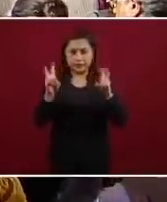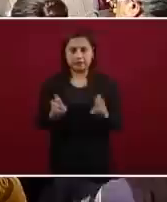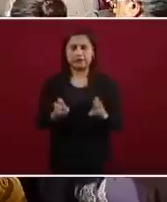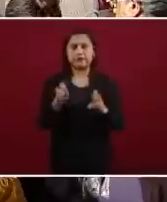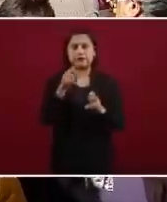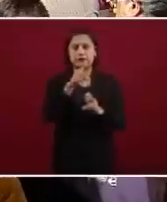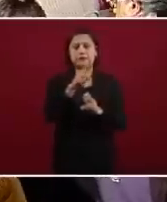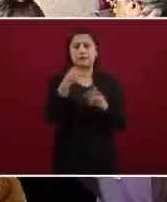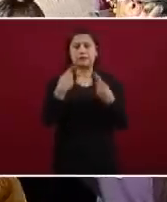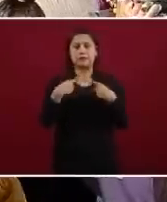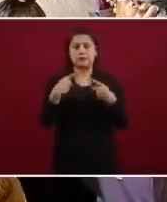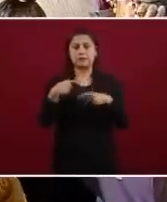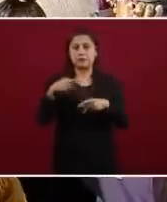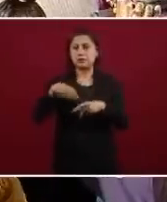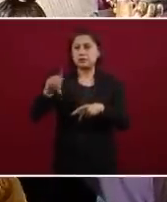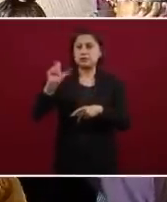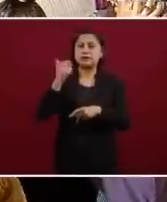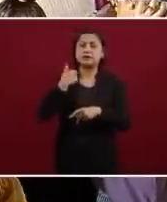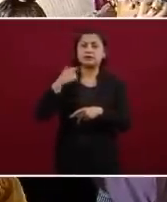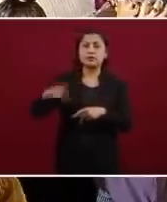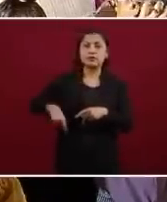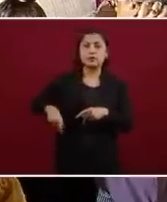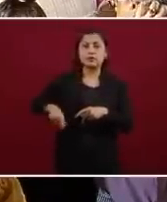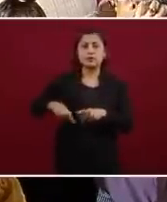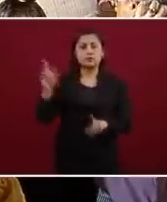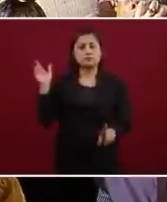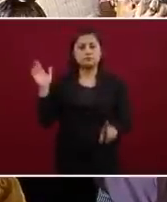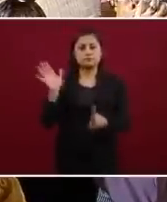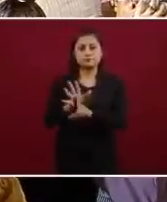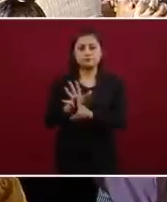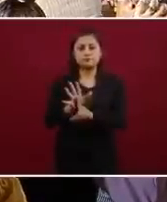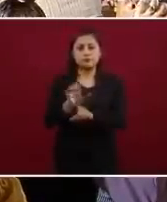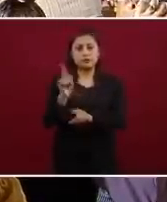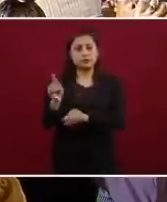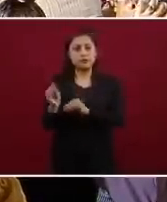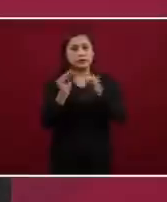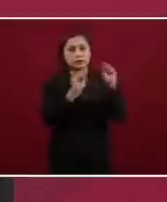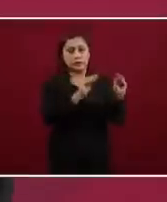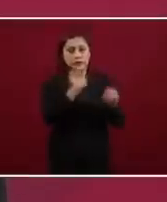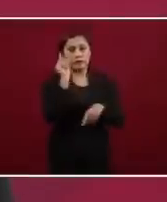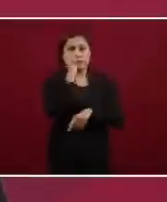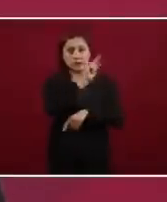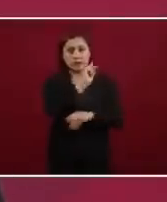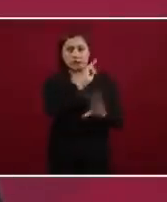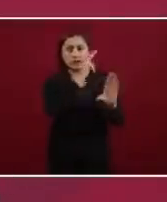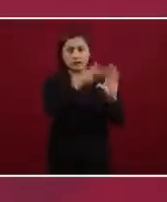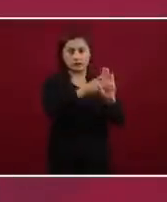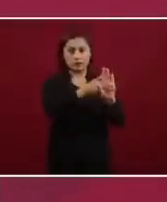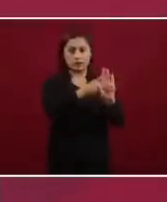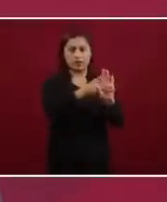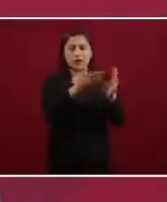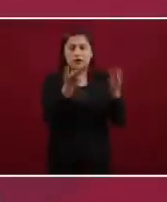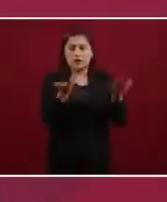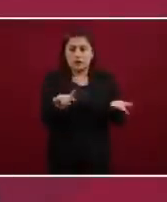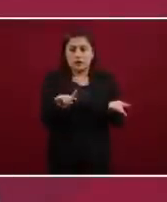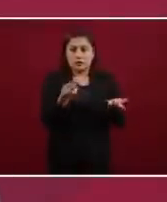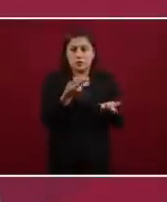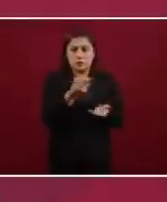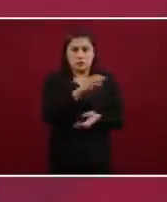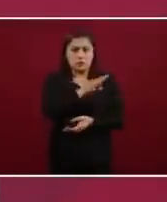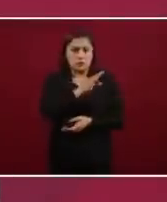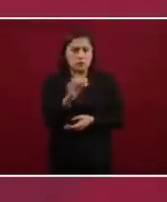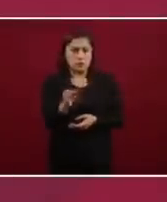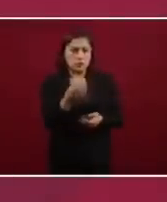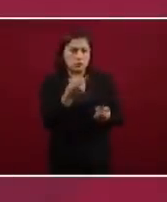gobiernos anteriores, pues sería conocer los casos. No hay persecución en México hoy, entonces